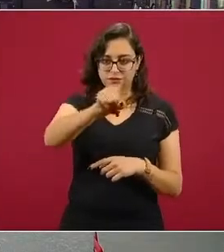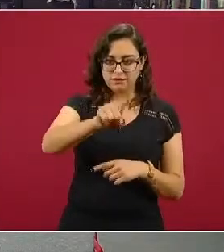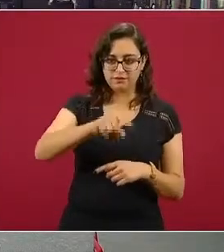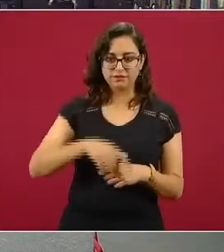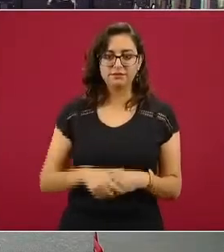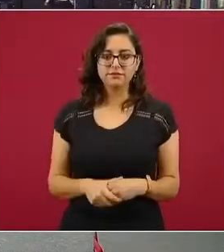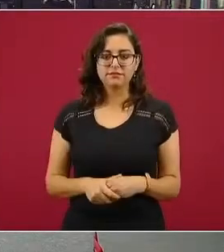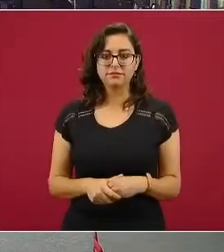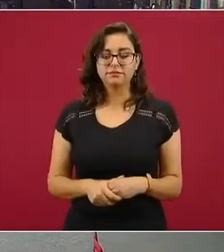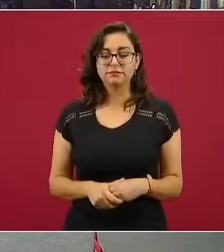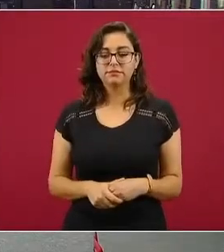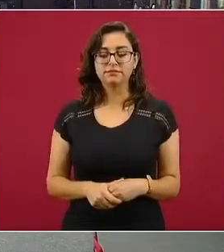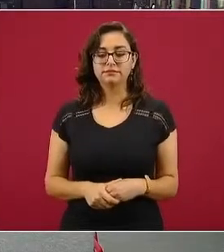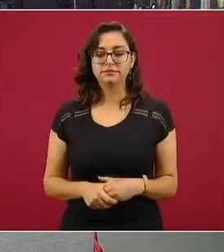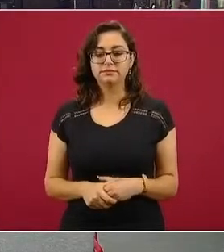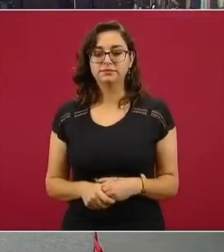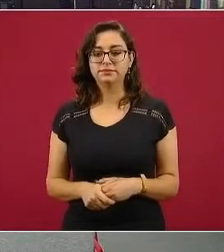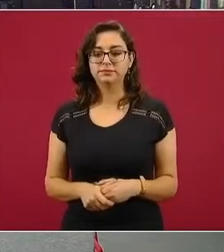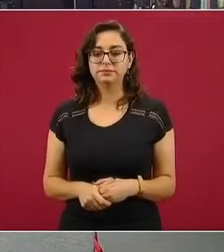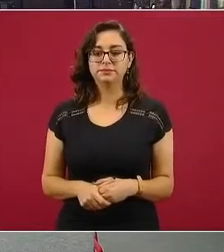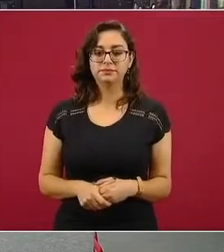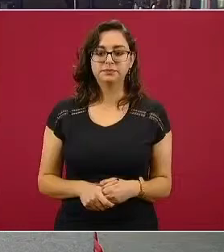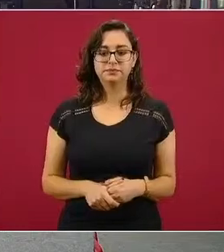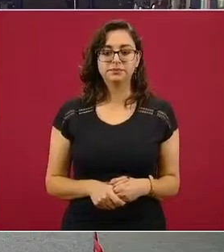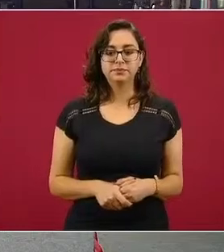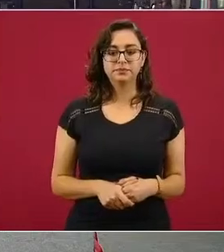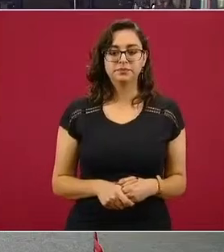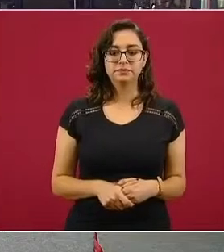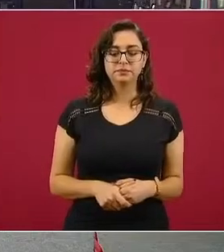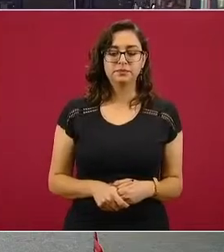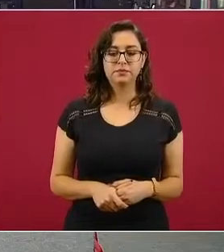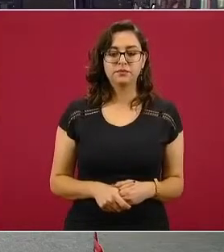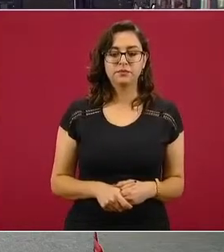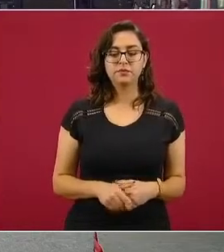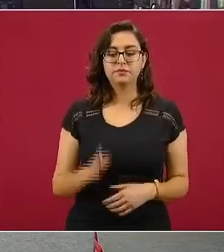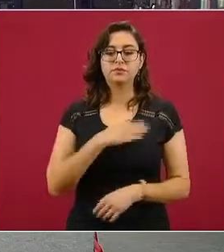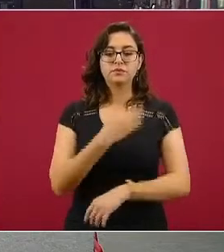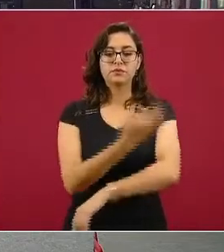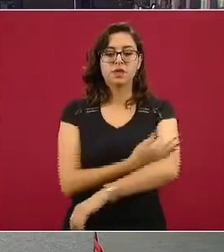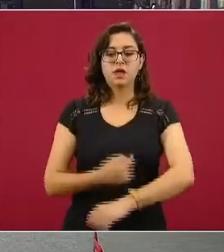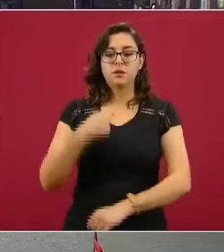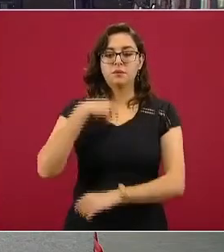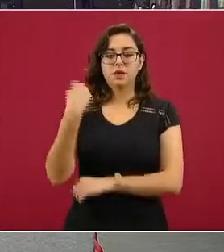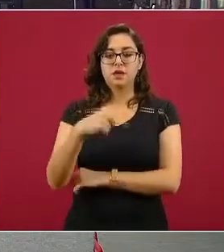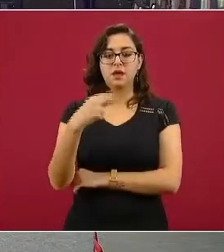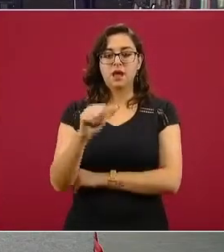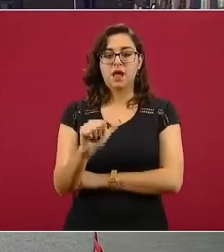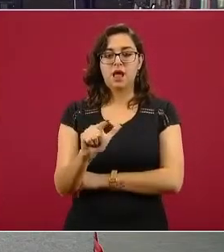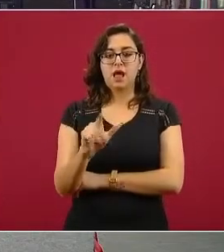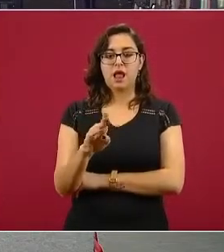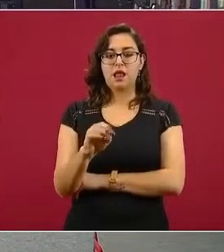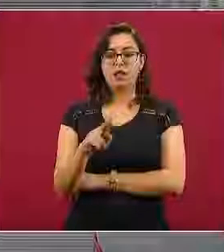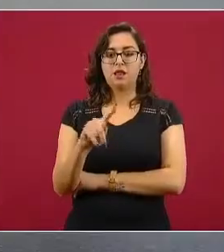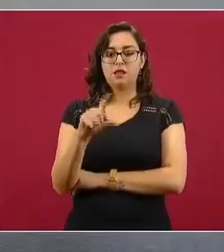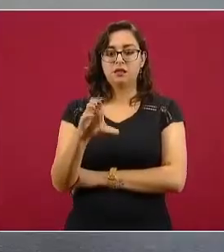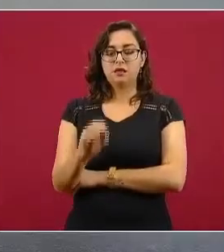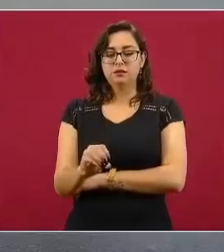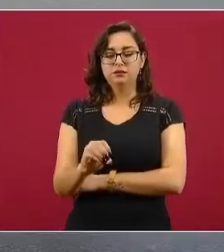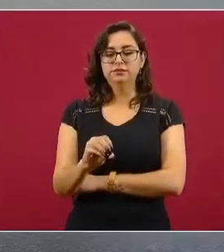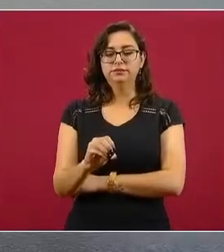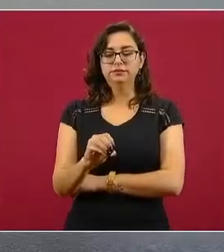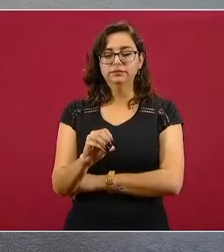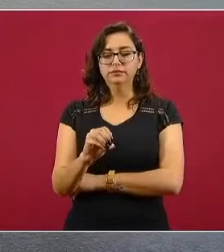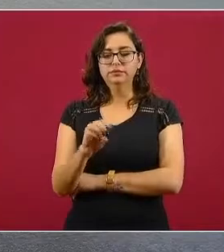también. Buenas tardes, Alberto Marroquín Espinosa de Querétaro, JF Informa desde Cancún,